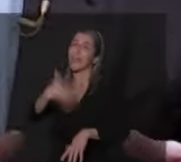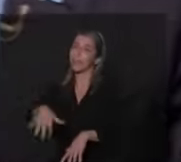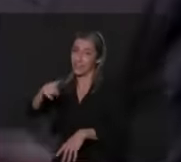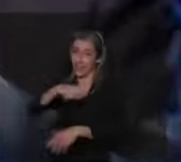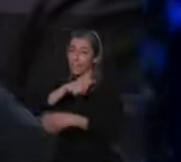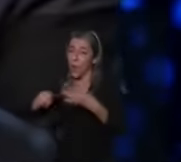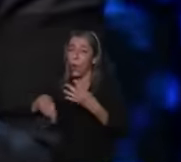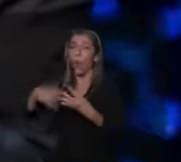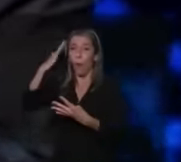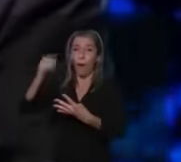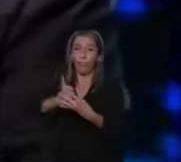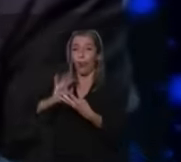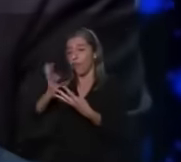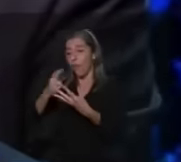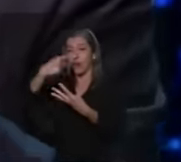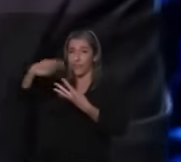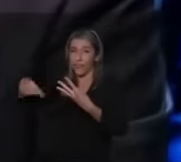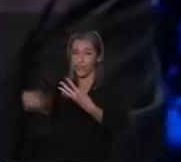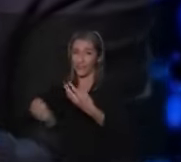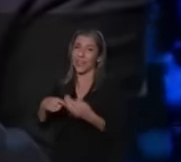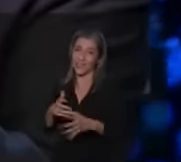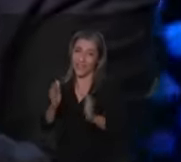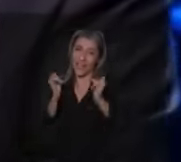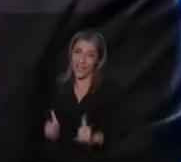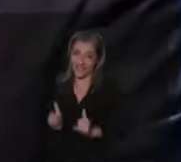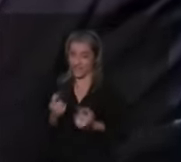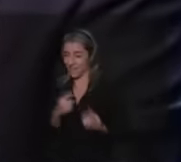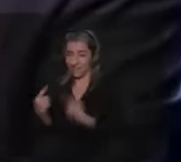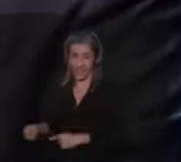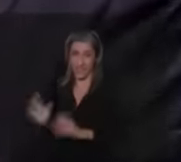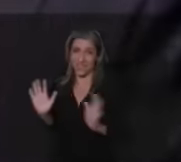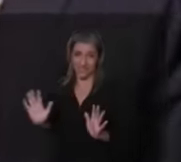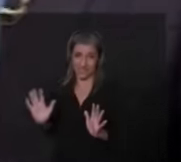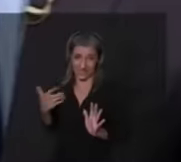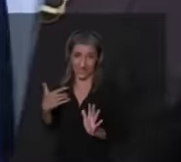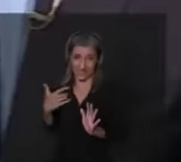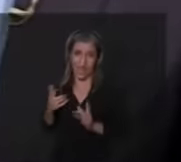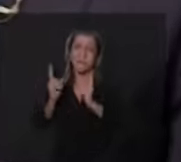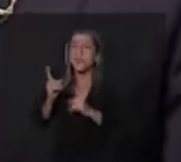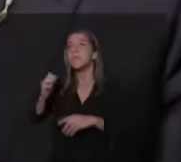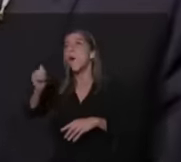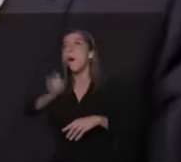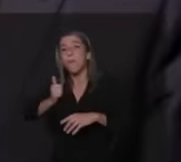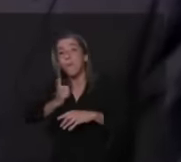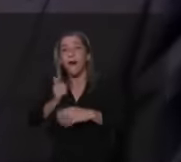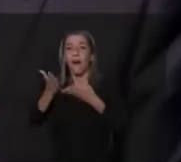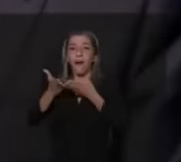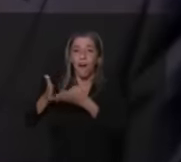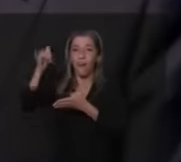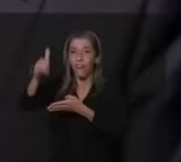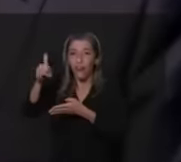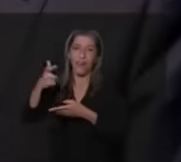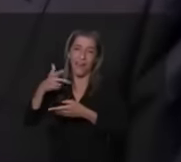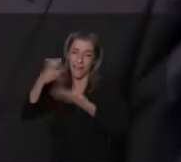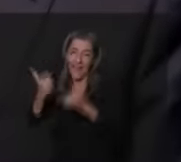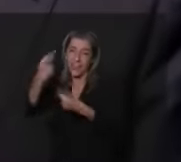esas cuatro fuerzas y ejército, armada y fuerza aérea. Le restan 3 segundos. Bueno, yo